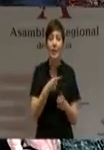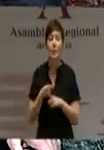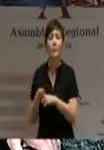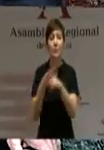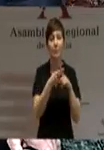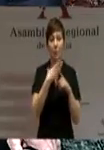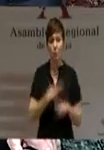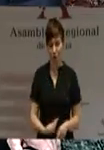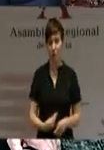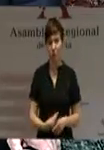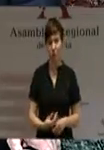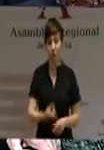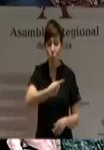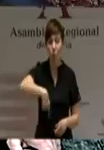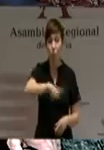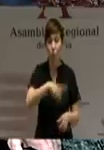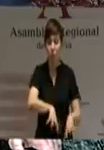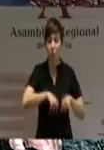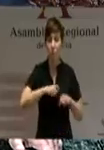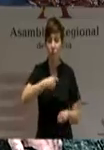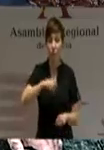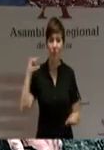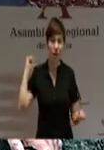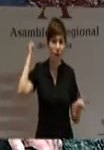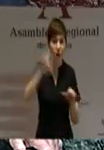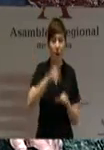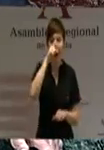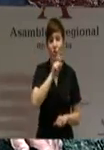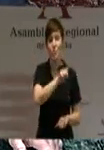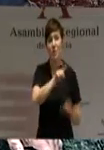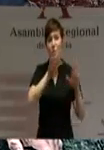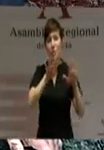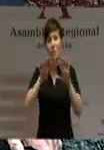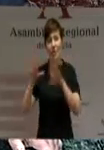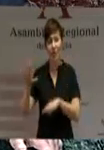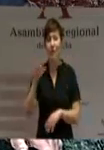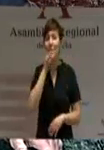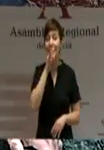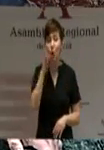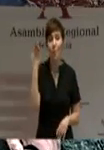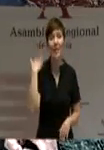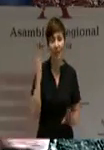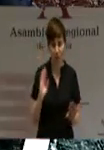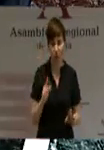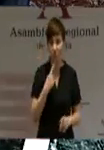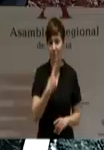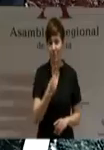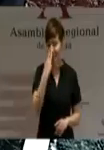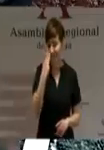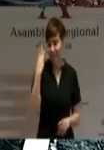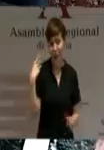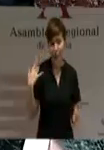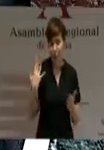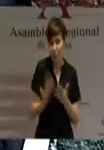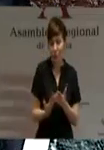Ustedes llevan gobernando desde el año 95 en la región de Murcia, del pasado siglo, y los 3 últimos años, al mismo tiempo,